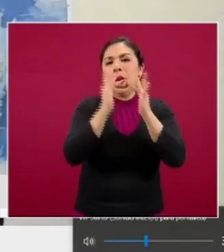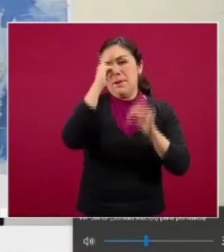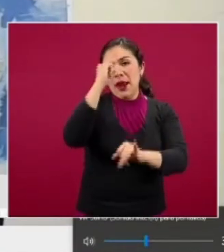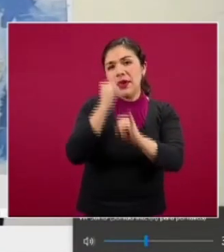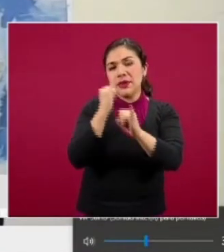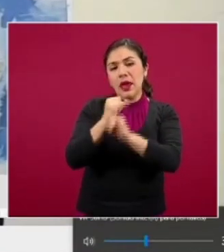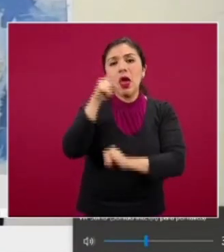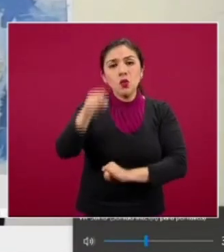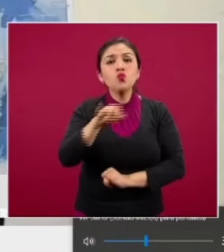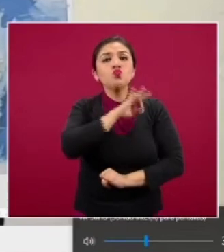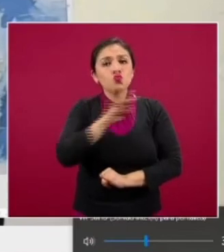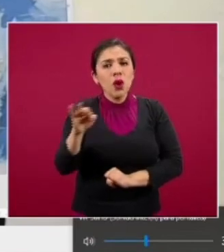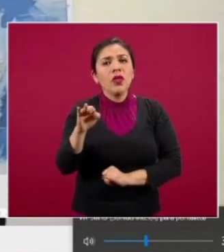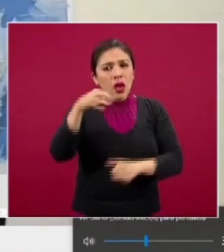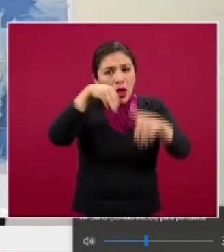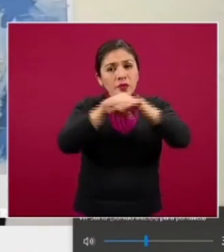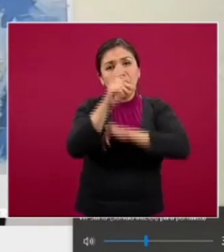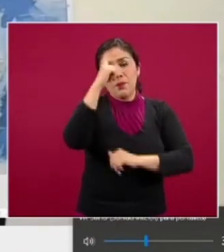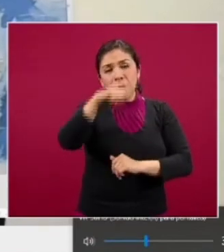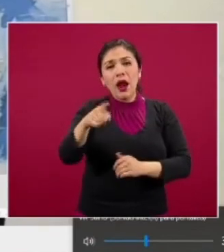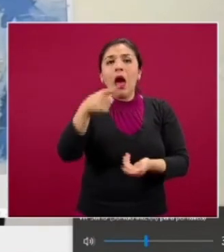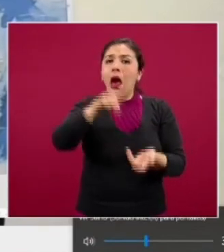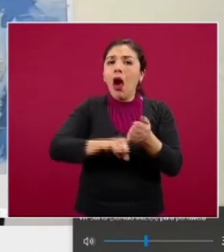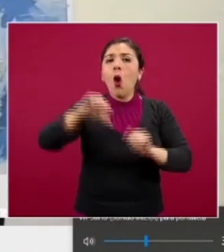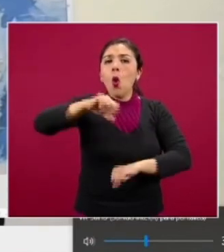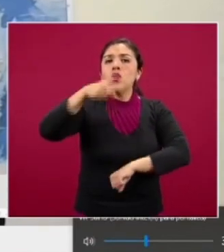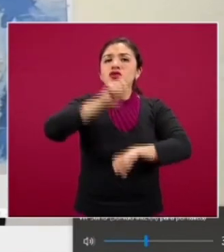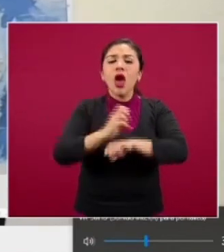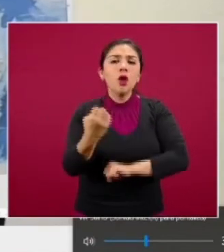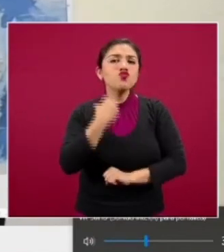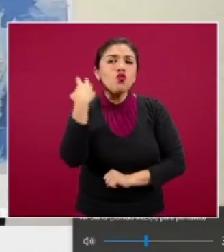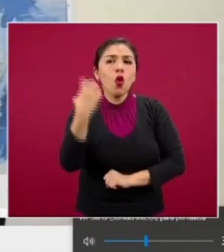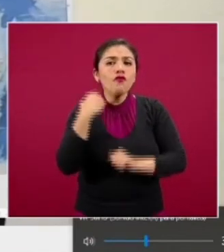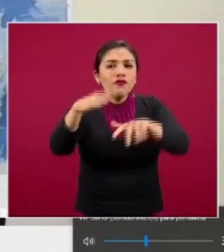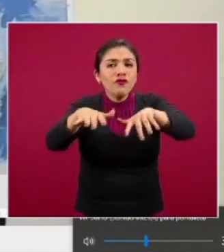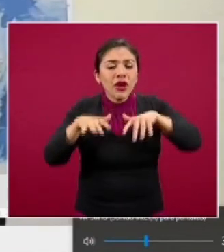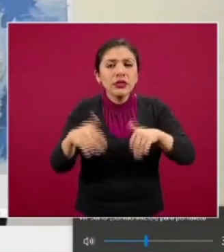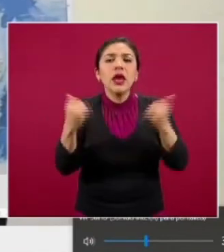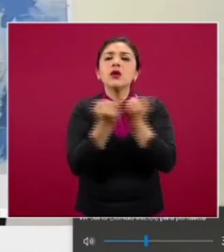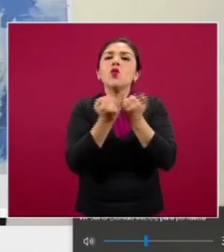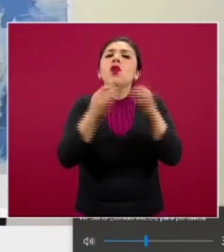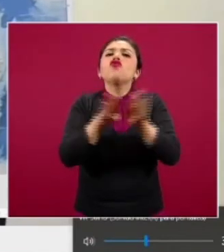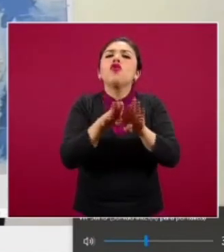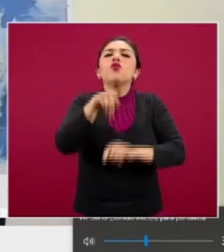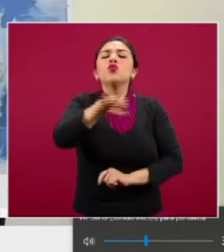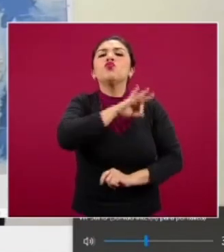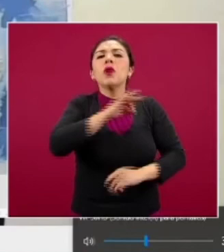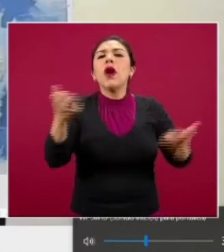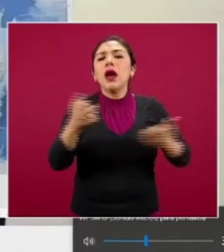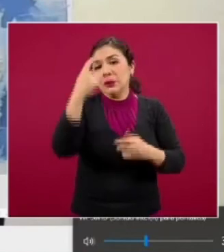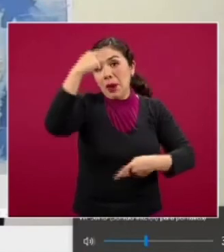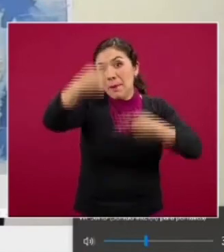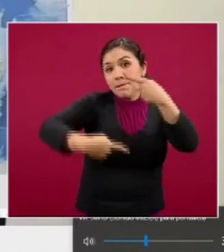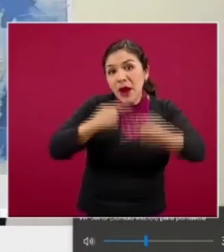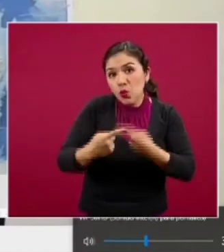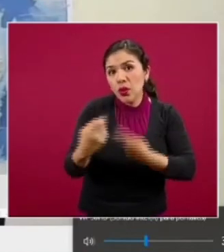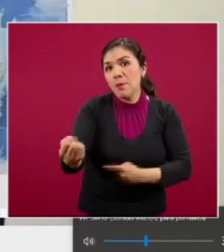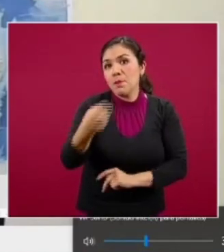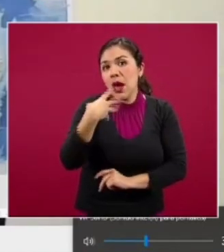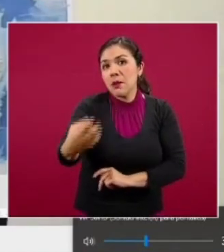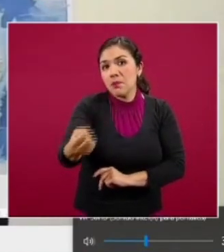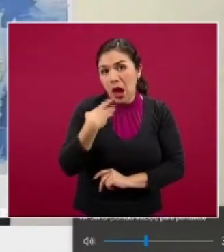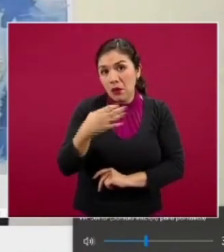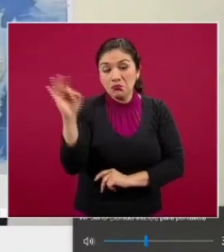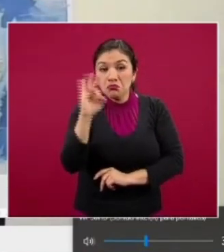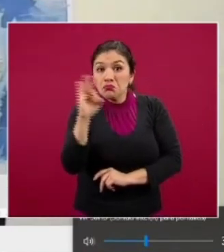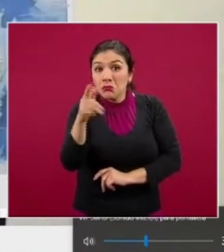en la que se puede tener acceso al contenido de la conferencia y también el mecanismo para que nos hagan llegar sus preguntas, si es que